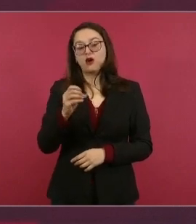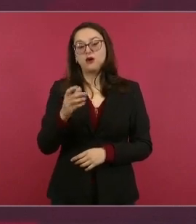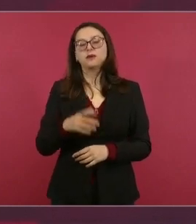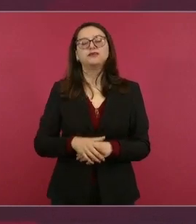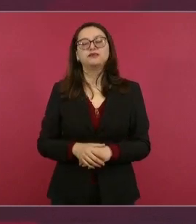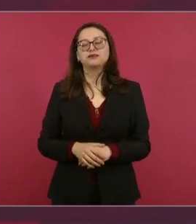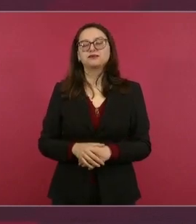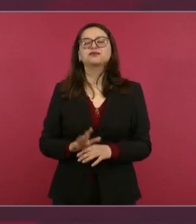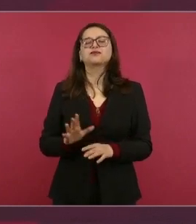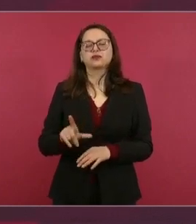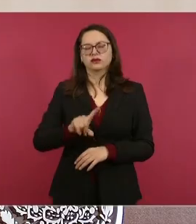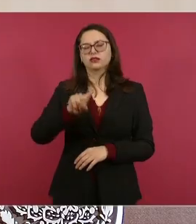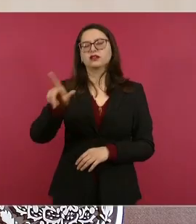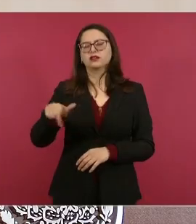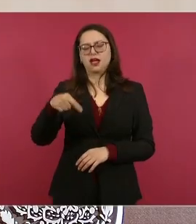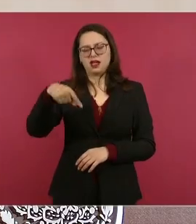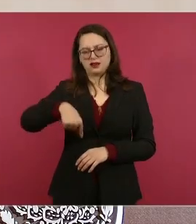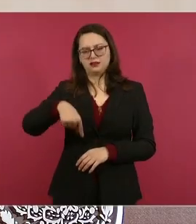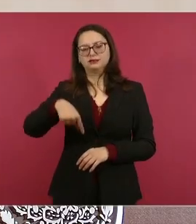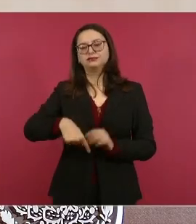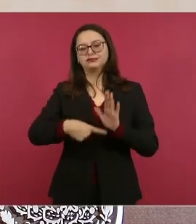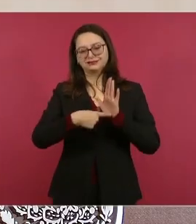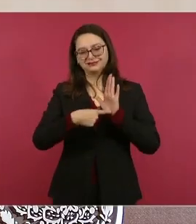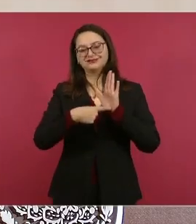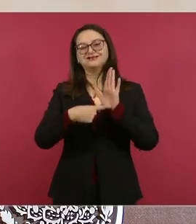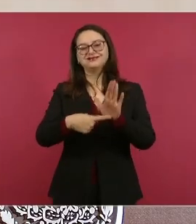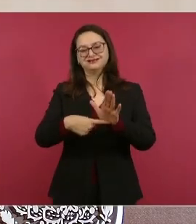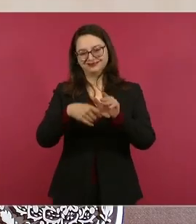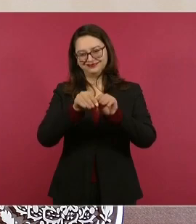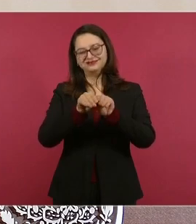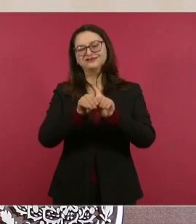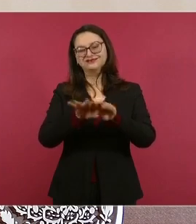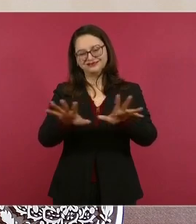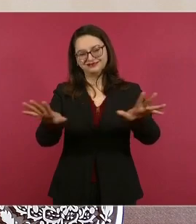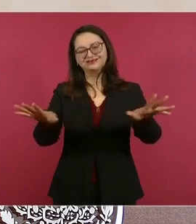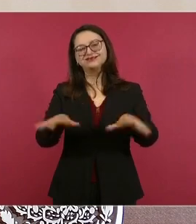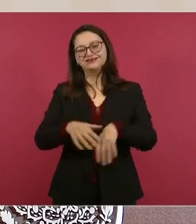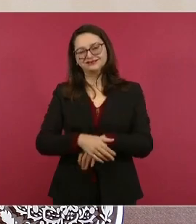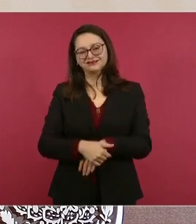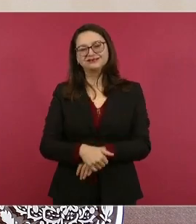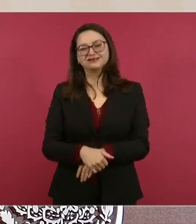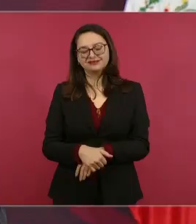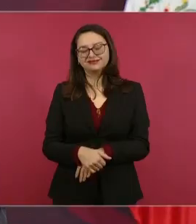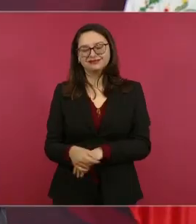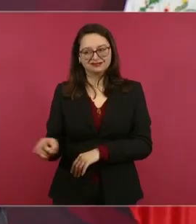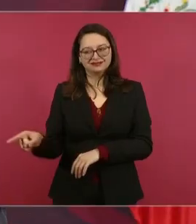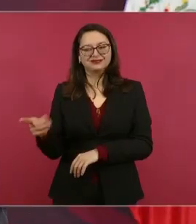Pero aquí lo vamos a escuchar, porque todo esto ayuda mucho